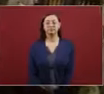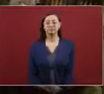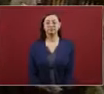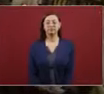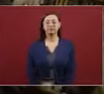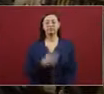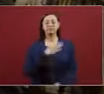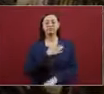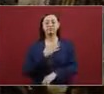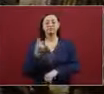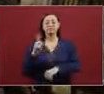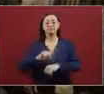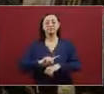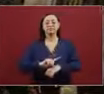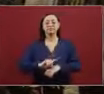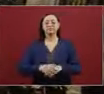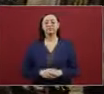Buenos días.